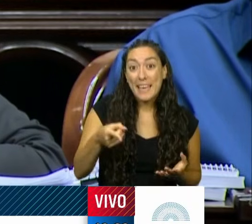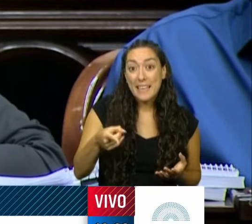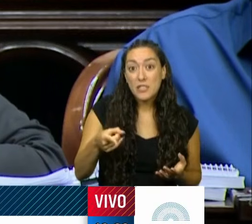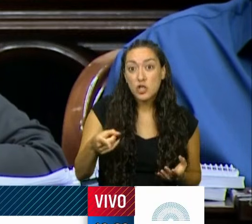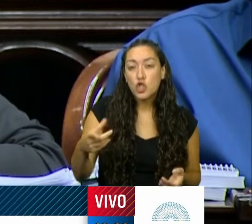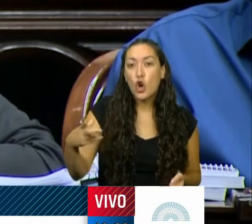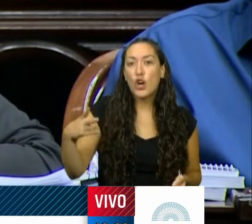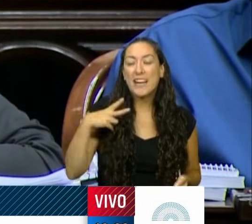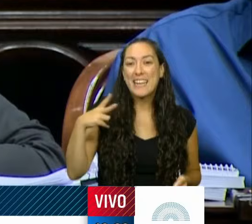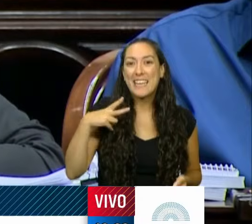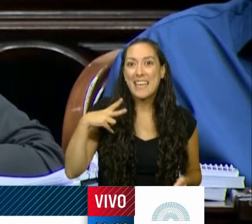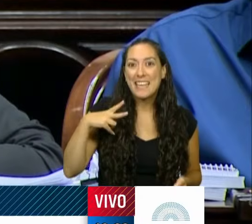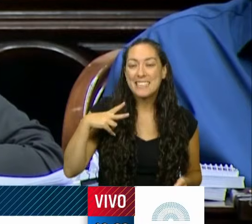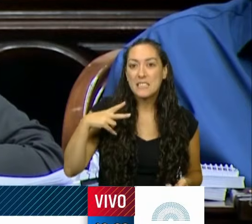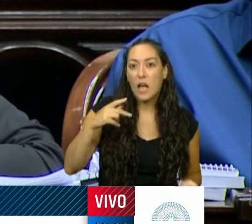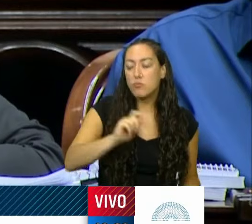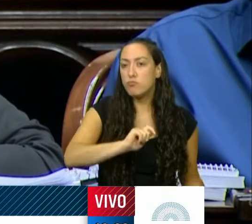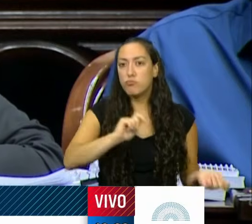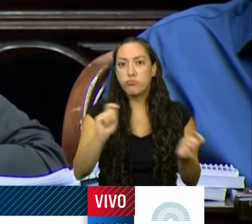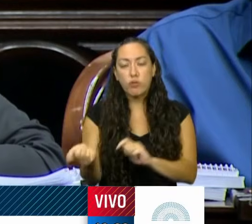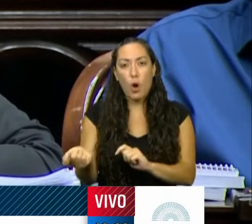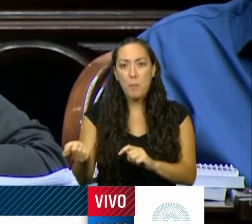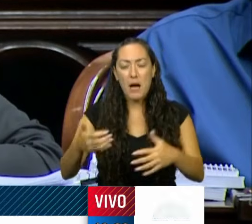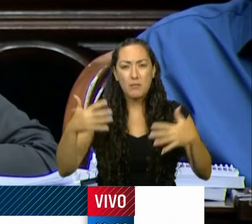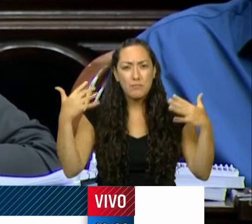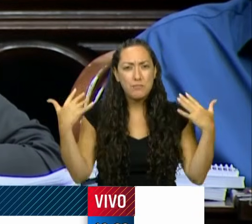riqueza fenomenal,